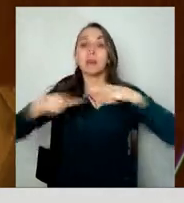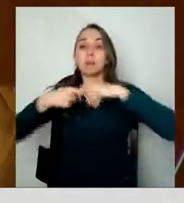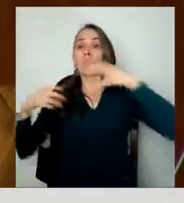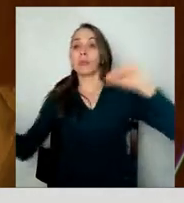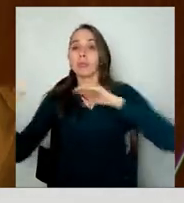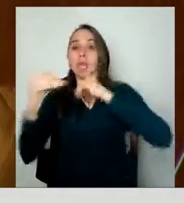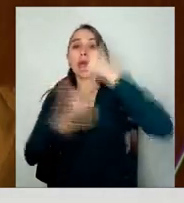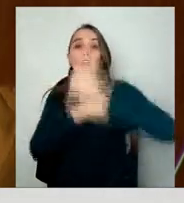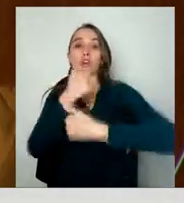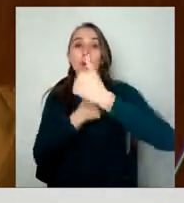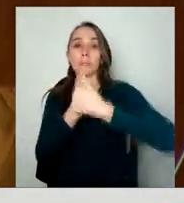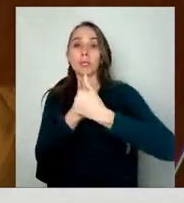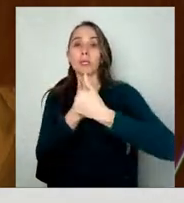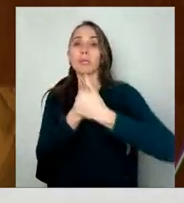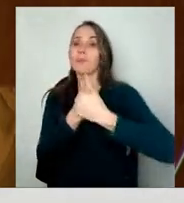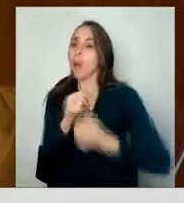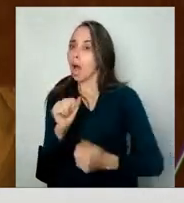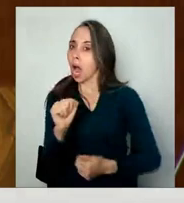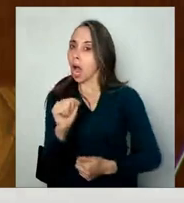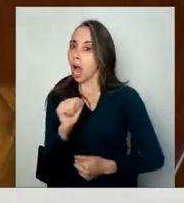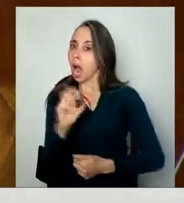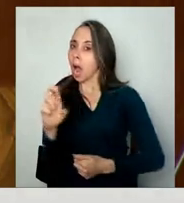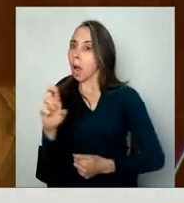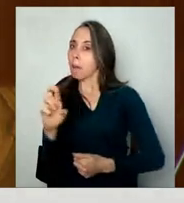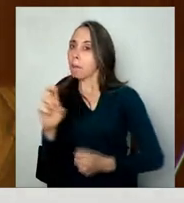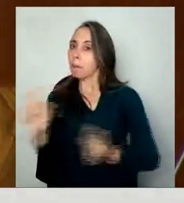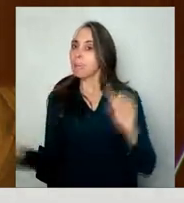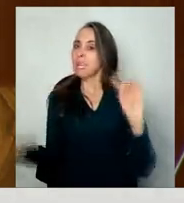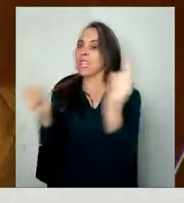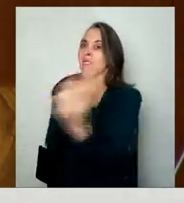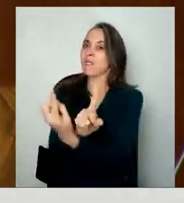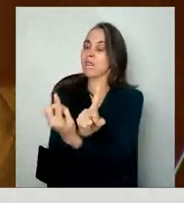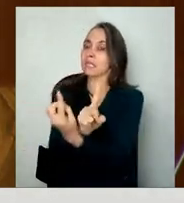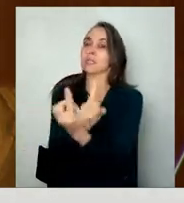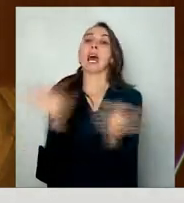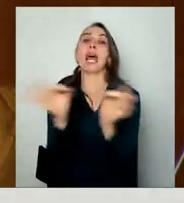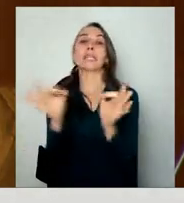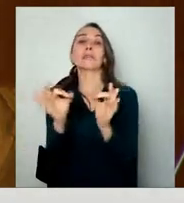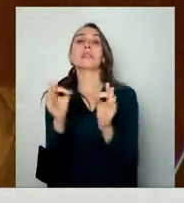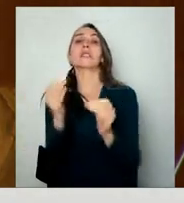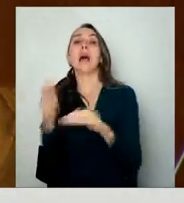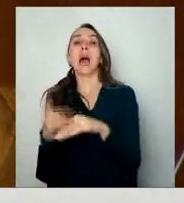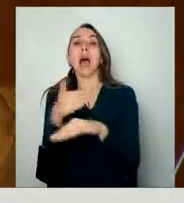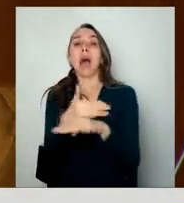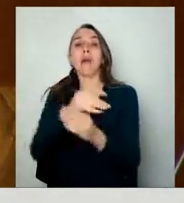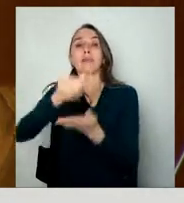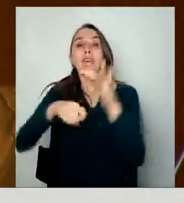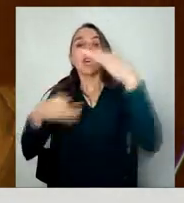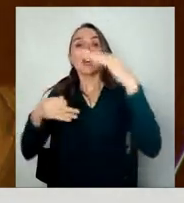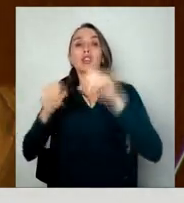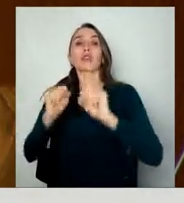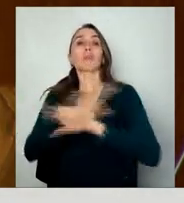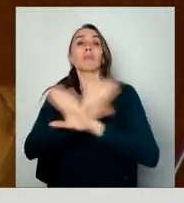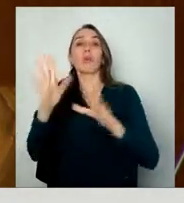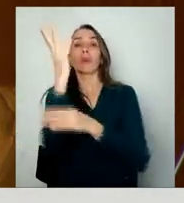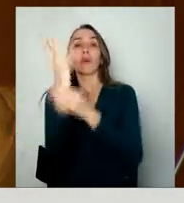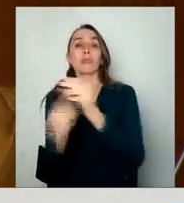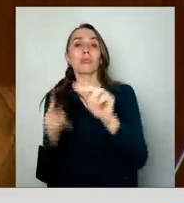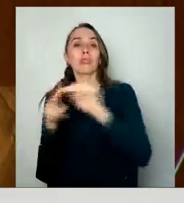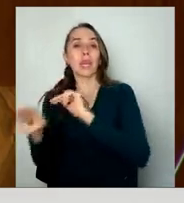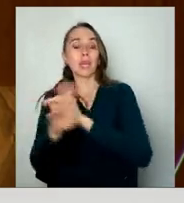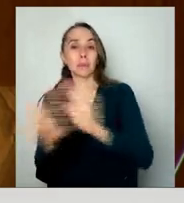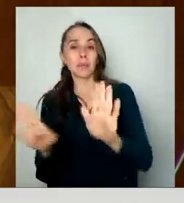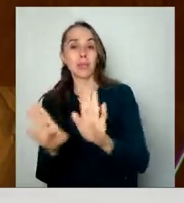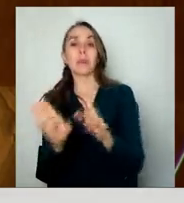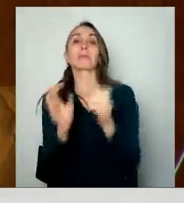subasta inversa se precisan luego las causales de término anticipado de los contratos incorporando la imposibilidad